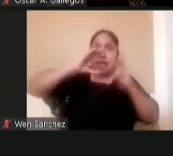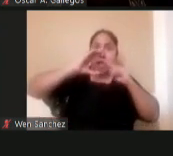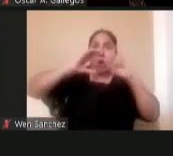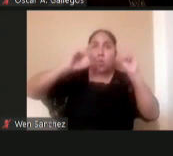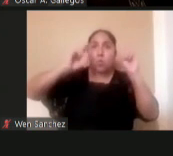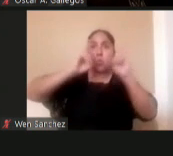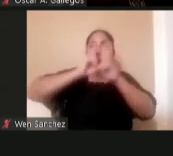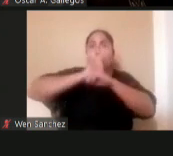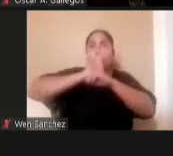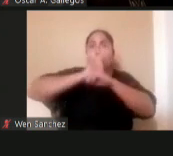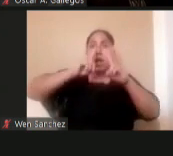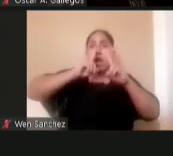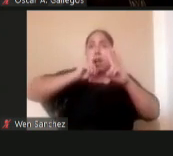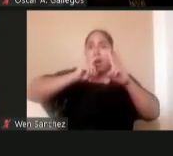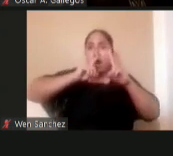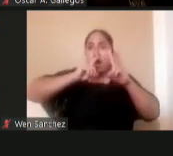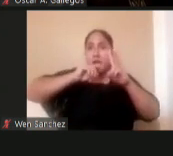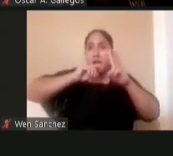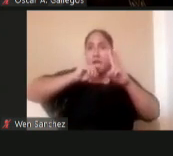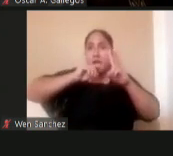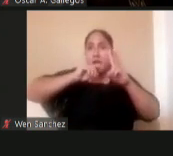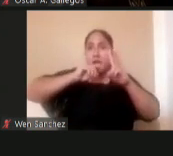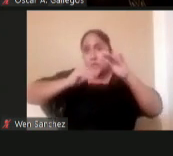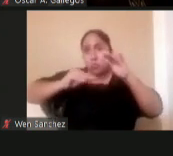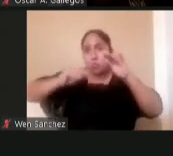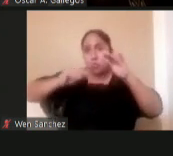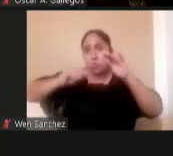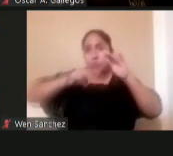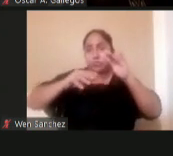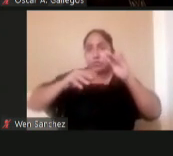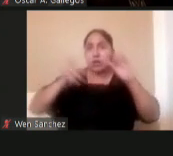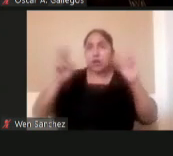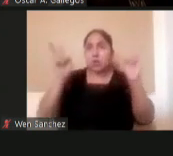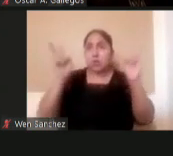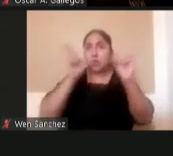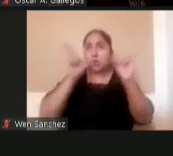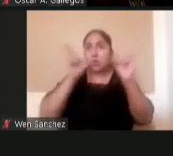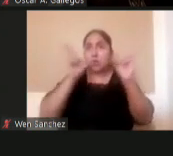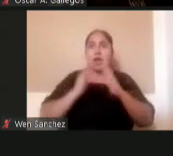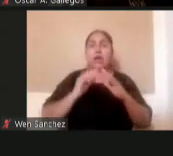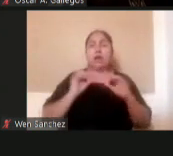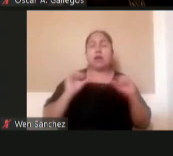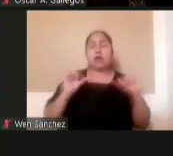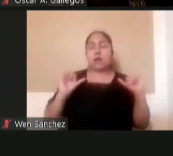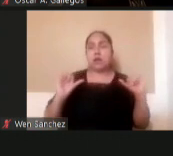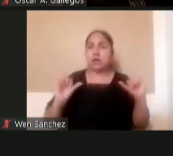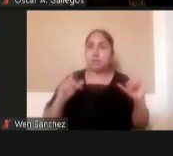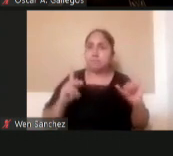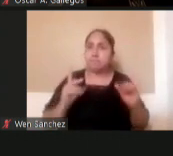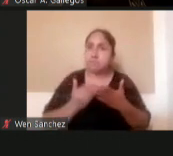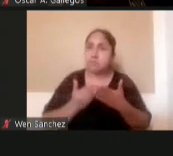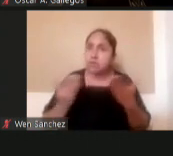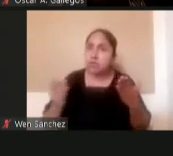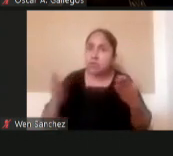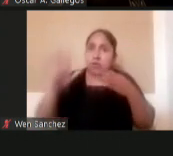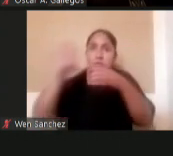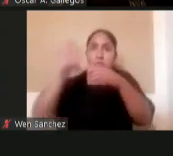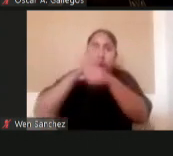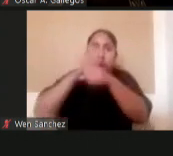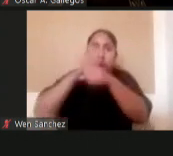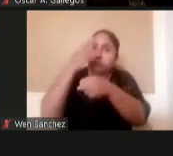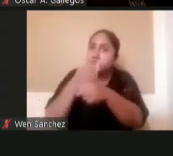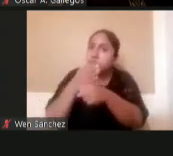presidente, el permiso para ahorita que ponga a votación el tema por tratarse de un